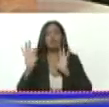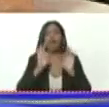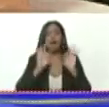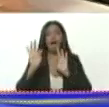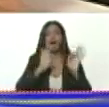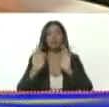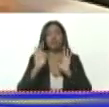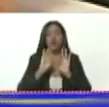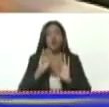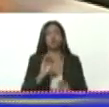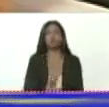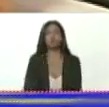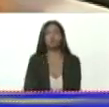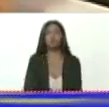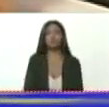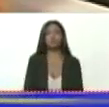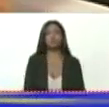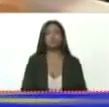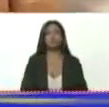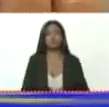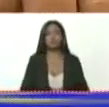inmediato.